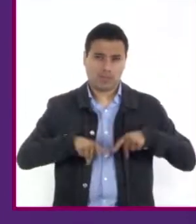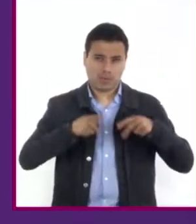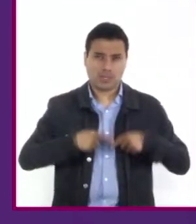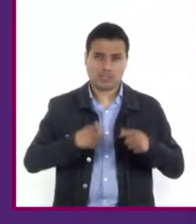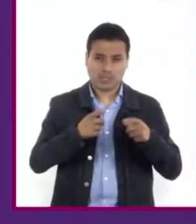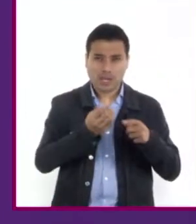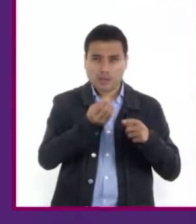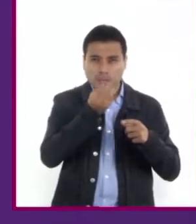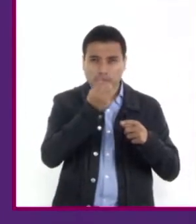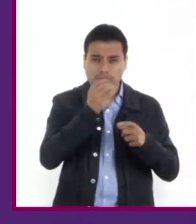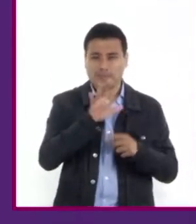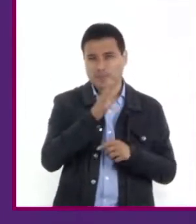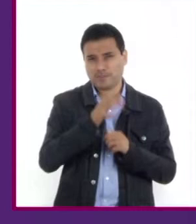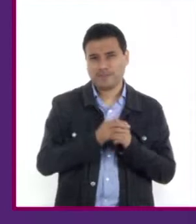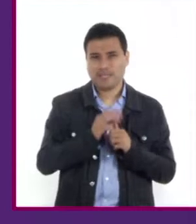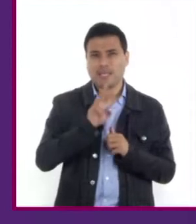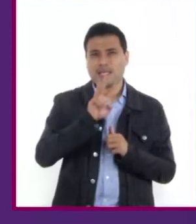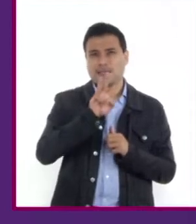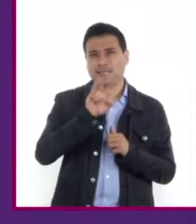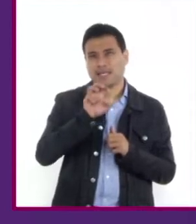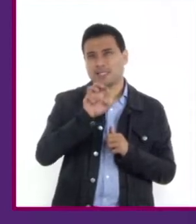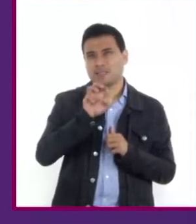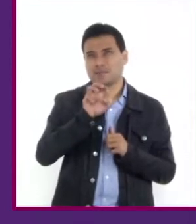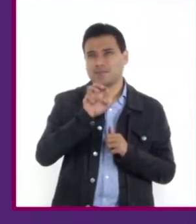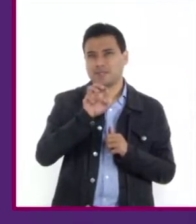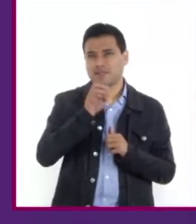de 3.385 a